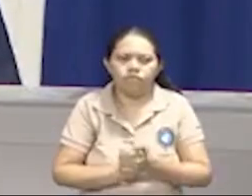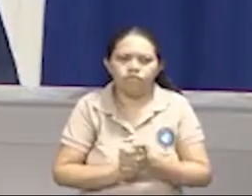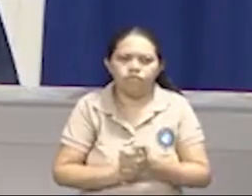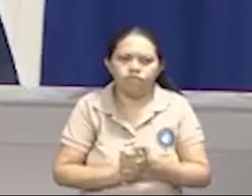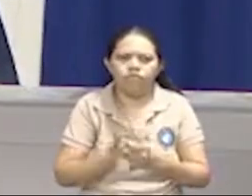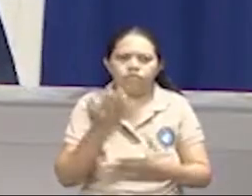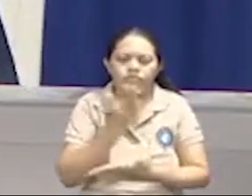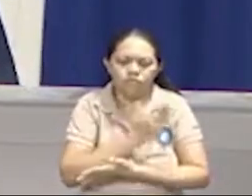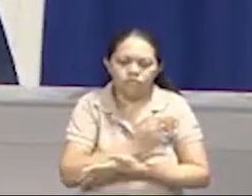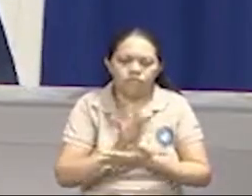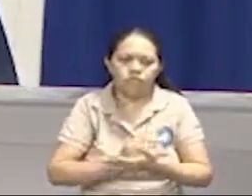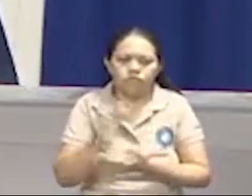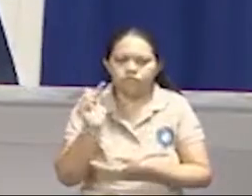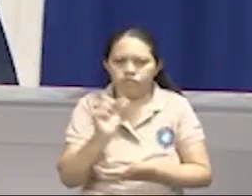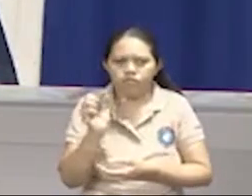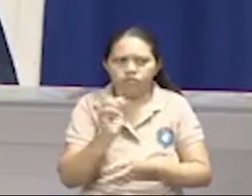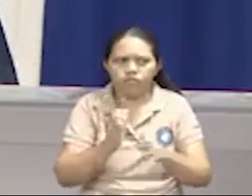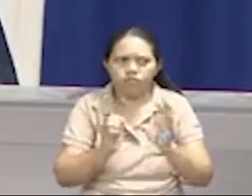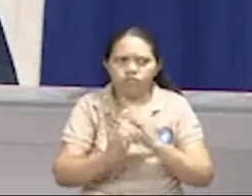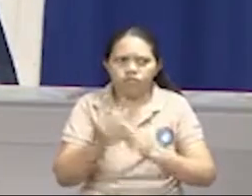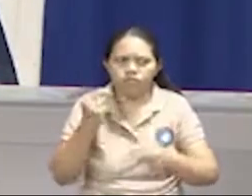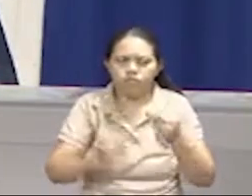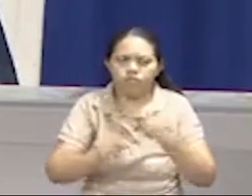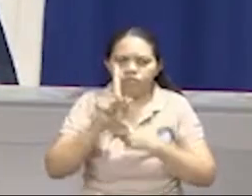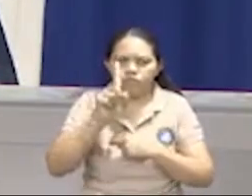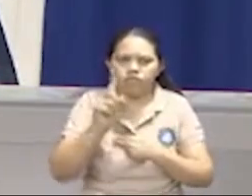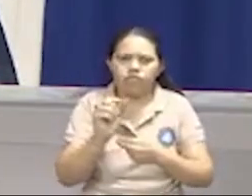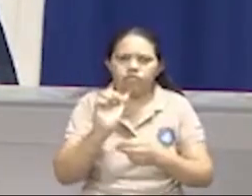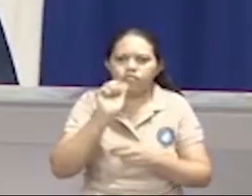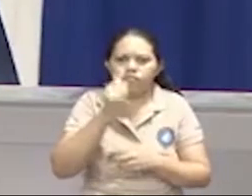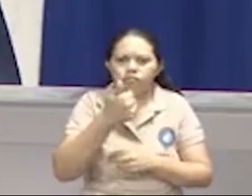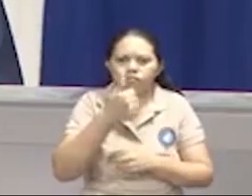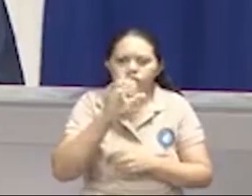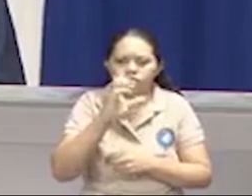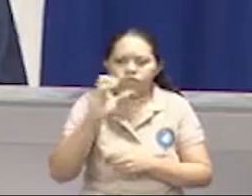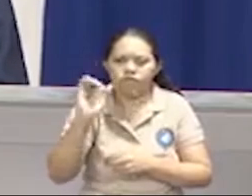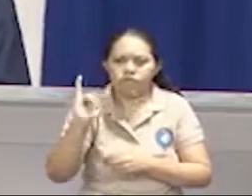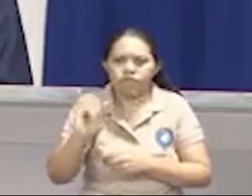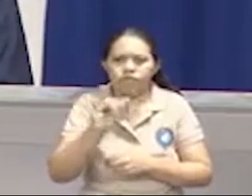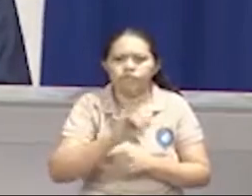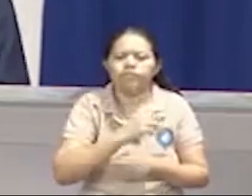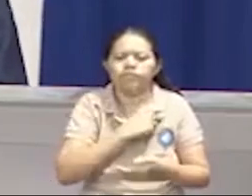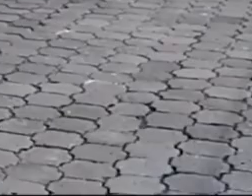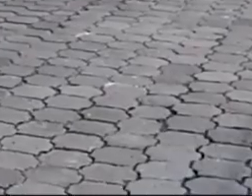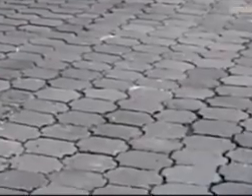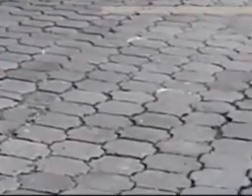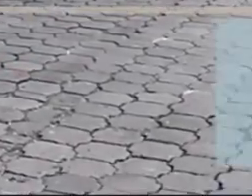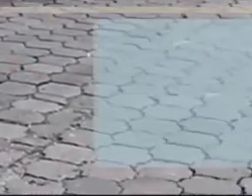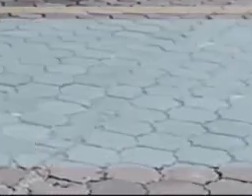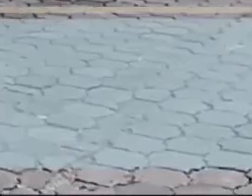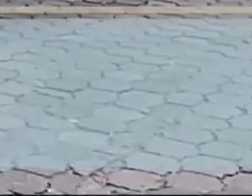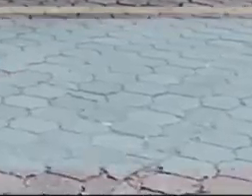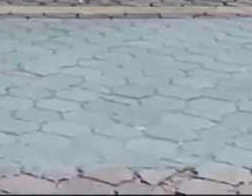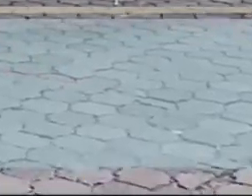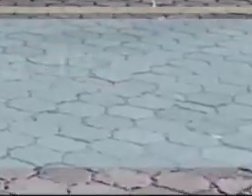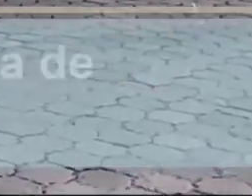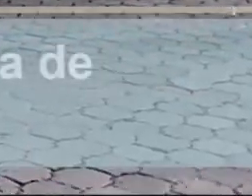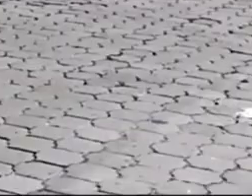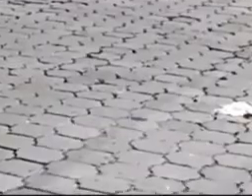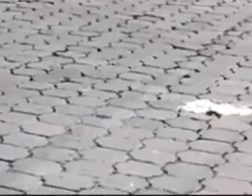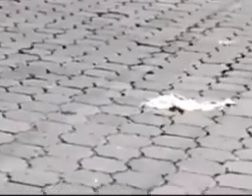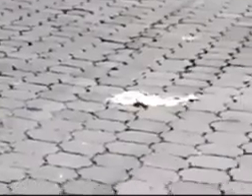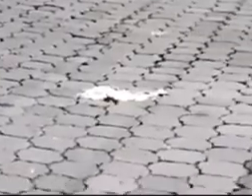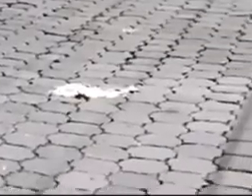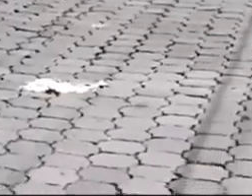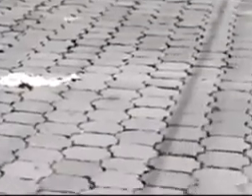del convenio de crédito individual número 1, CCI, el convenio consiste en el suministro de